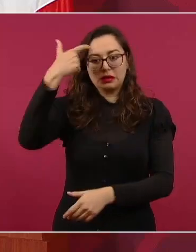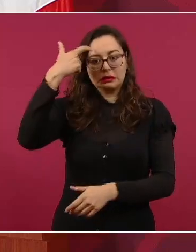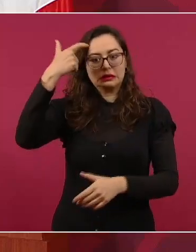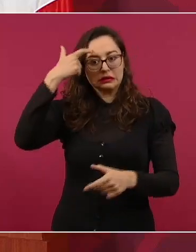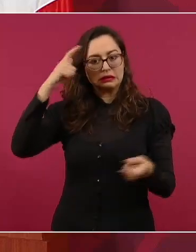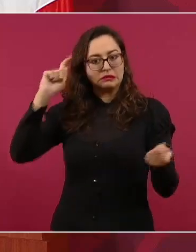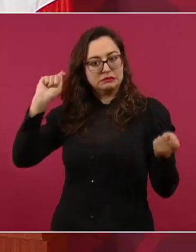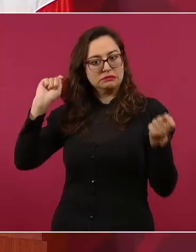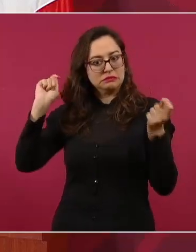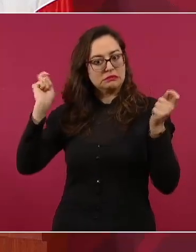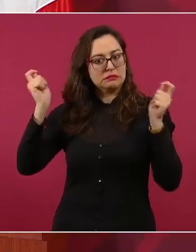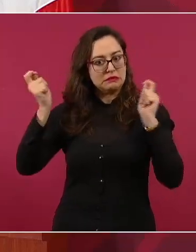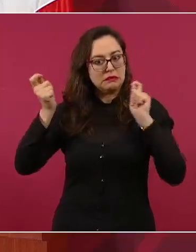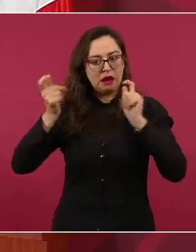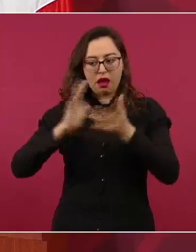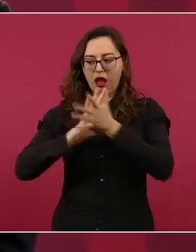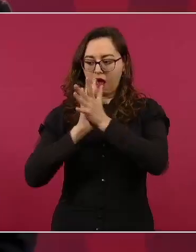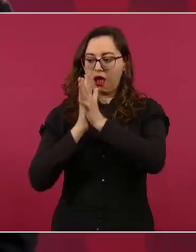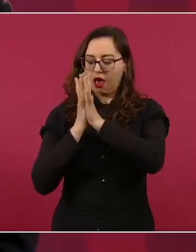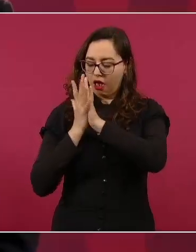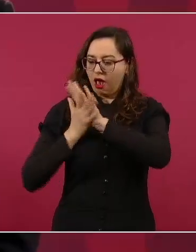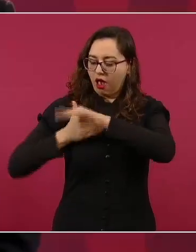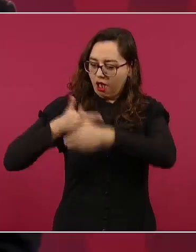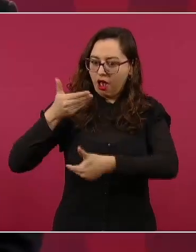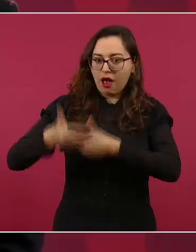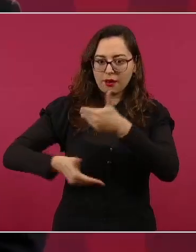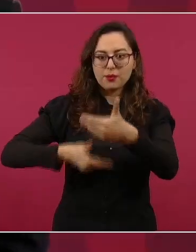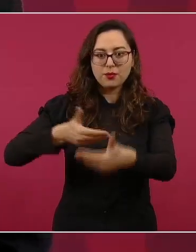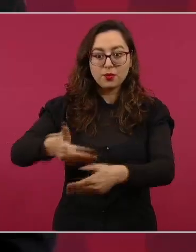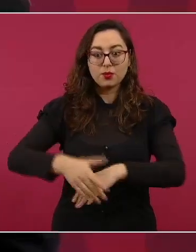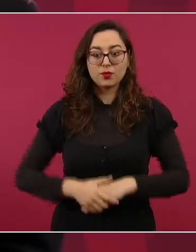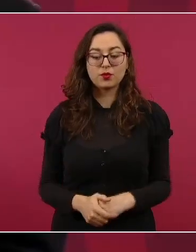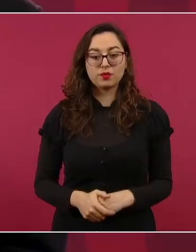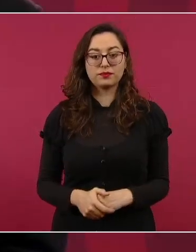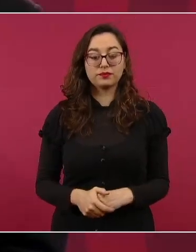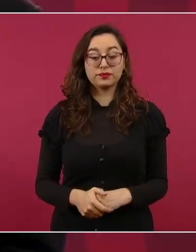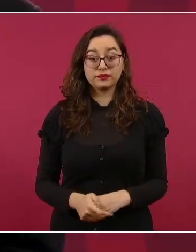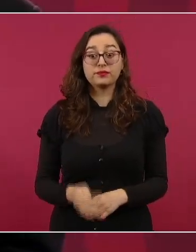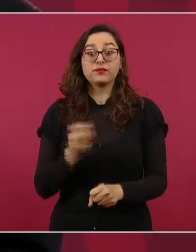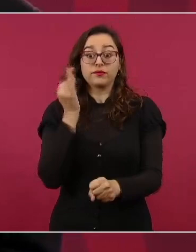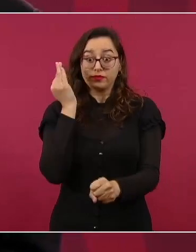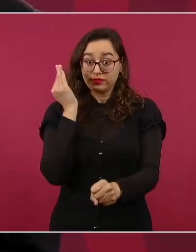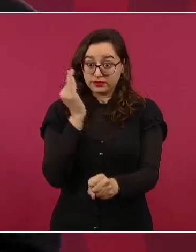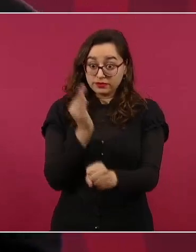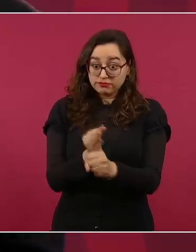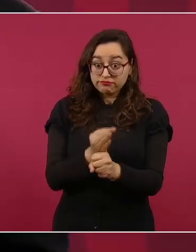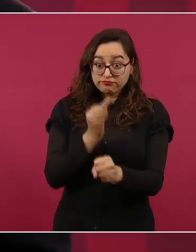que se van dando. Entonces, ahora